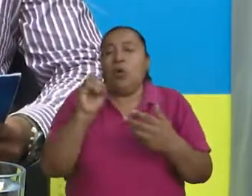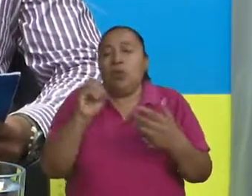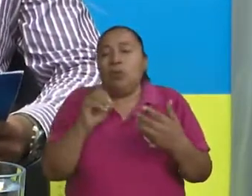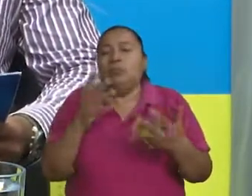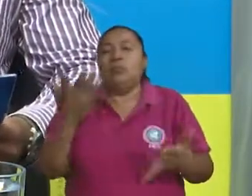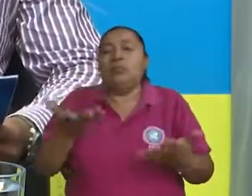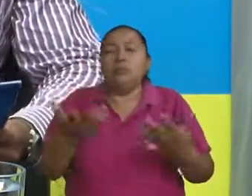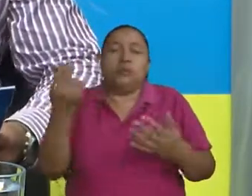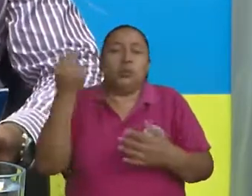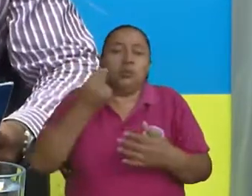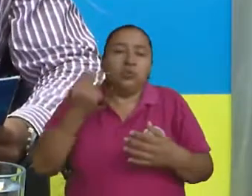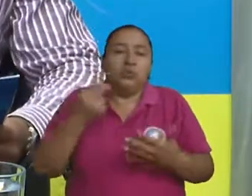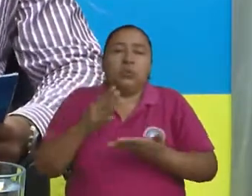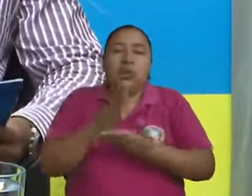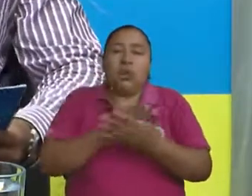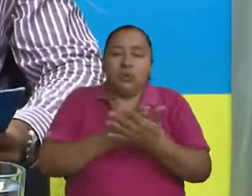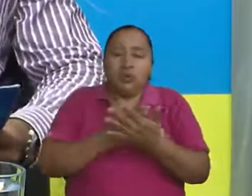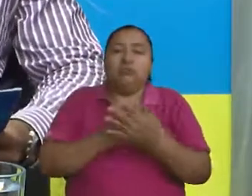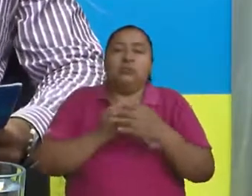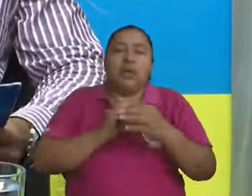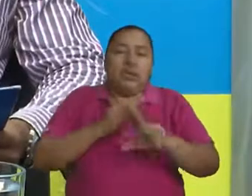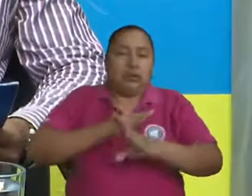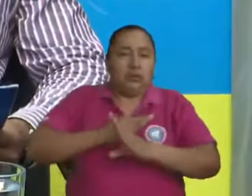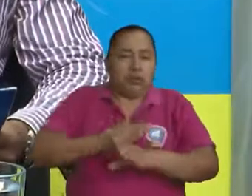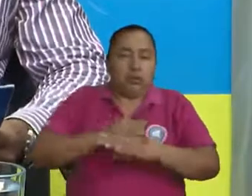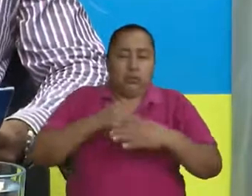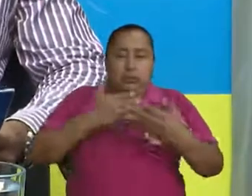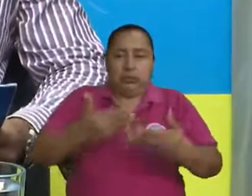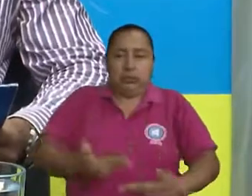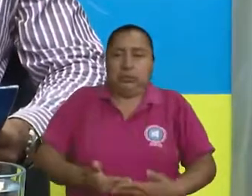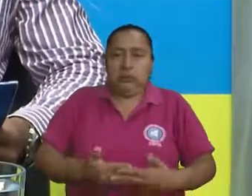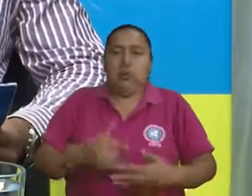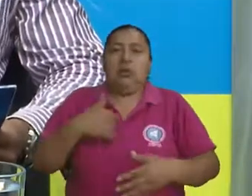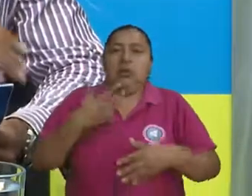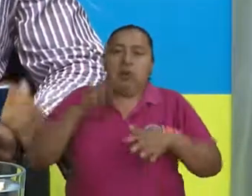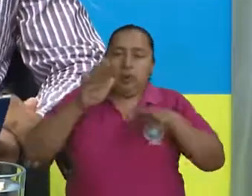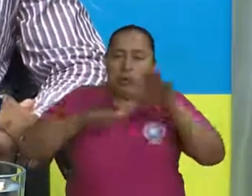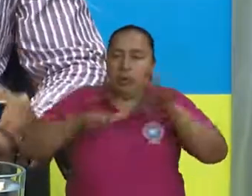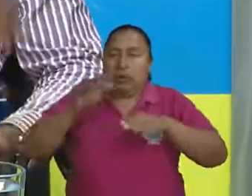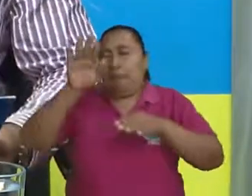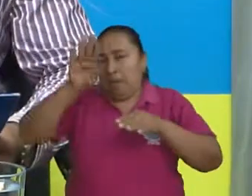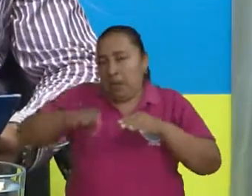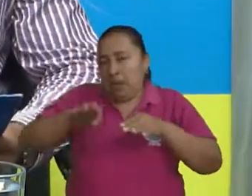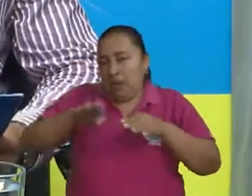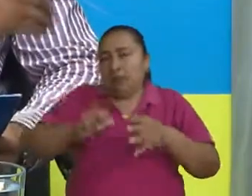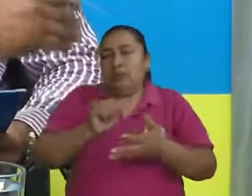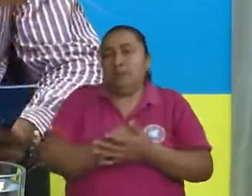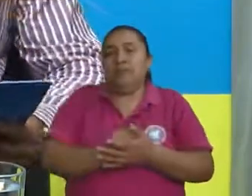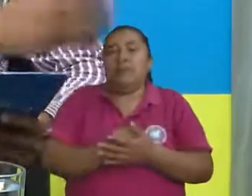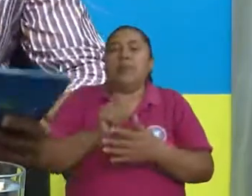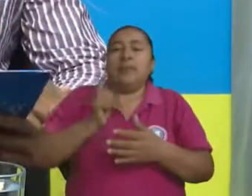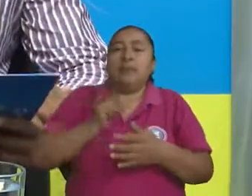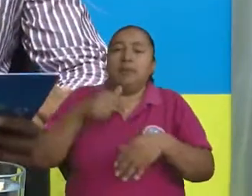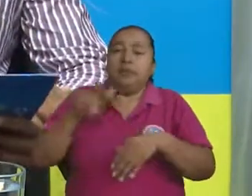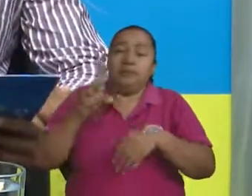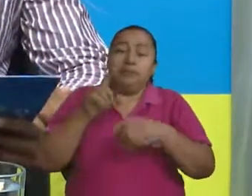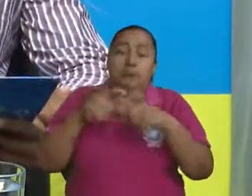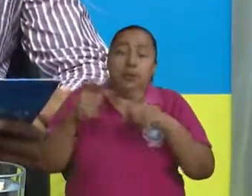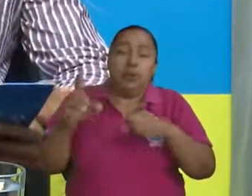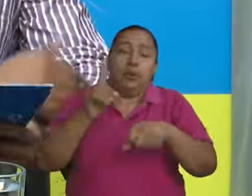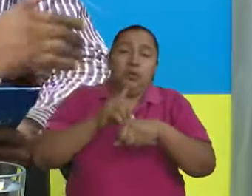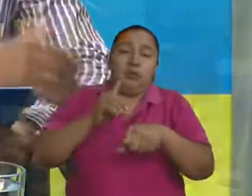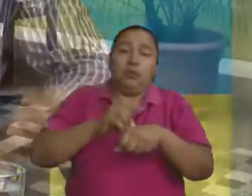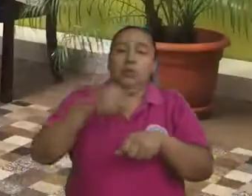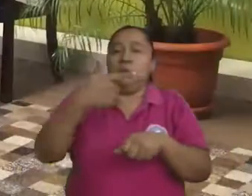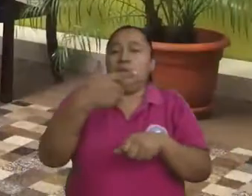el uso de anticonceptivos, pero en una menor tamaño. Sí. Tenemos como invitado al doctor Gabriel